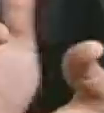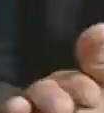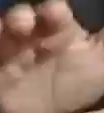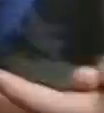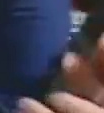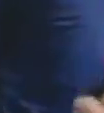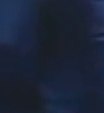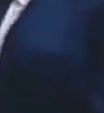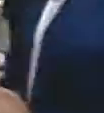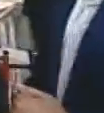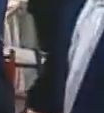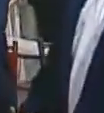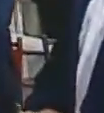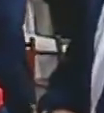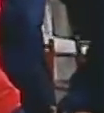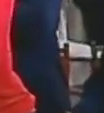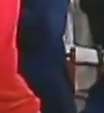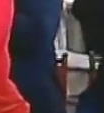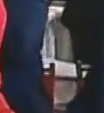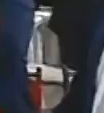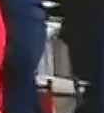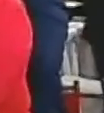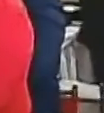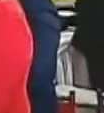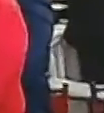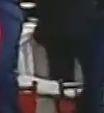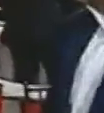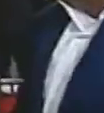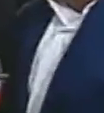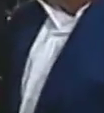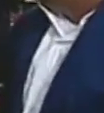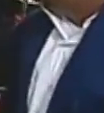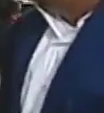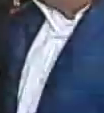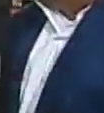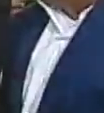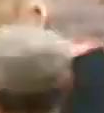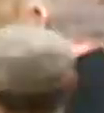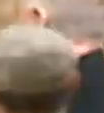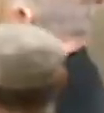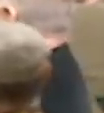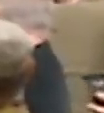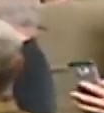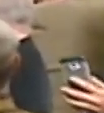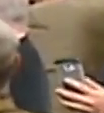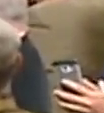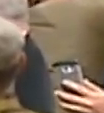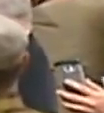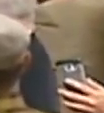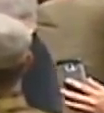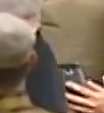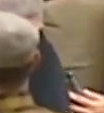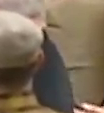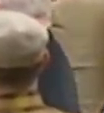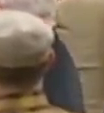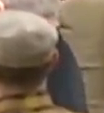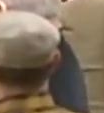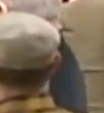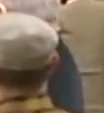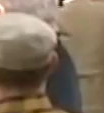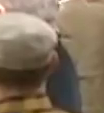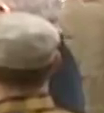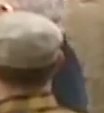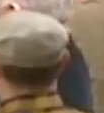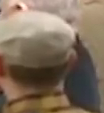El presidente constitucional de la República Bolivariana de Venezuela, ciudadano Nicolás Maduro